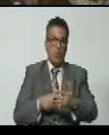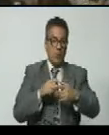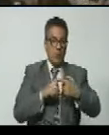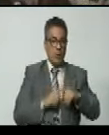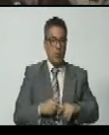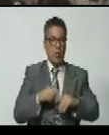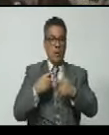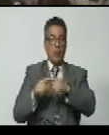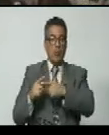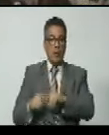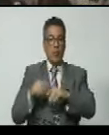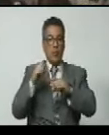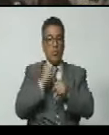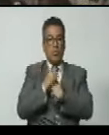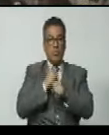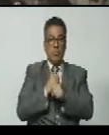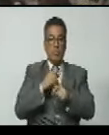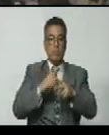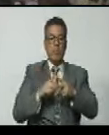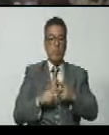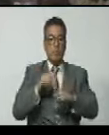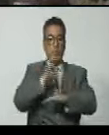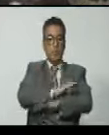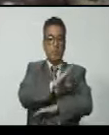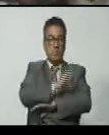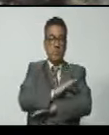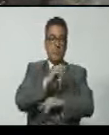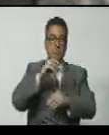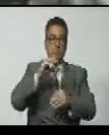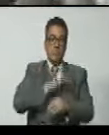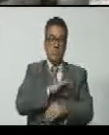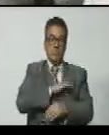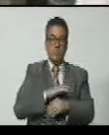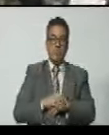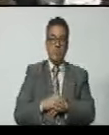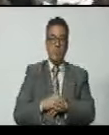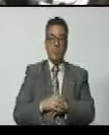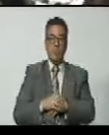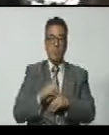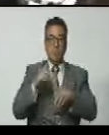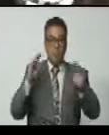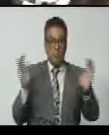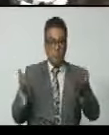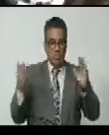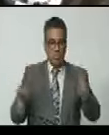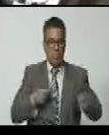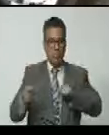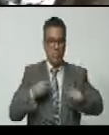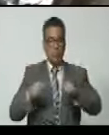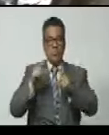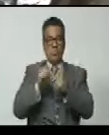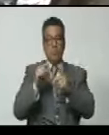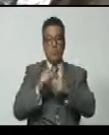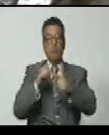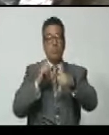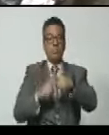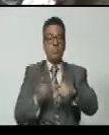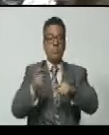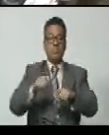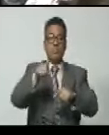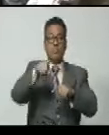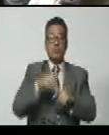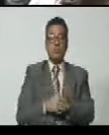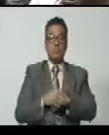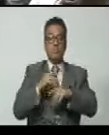y estereotipos, roles de género y comportamientos socioculturales. Promover medidas de acción positivas para saldar de